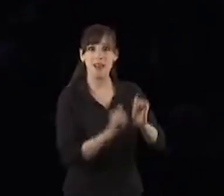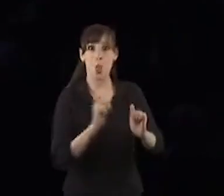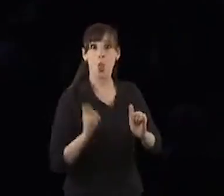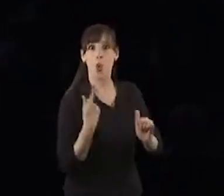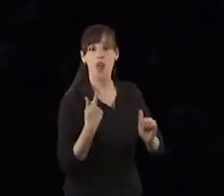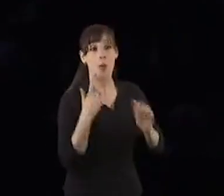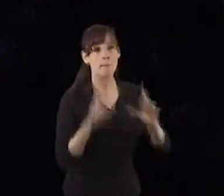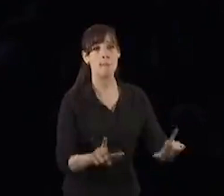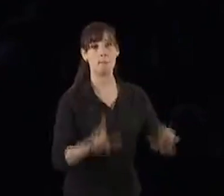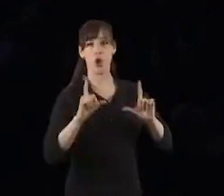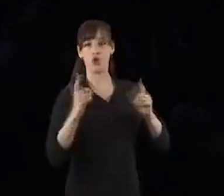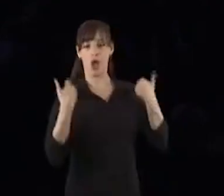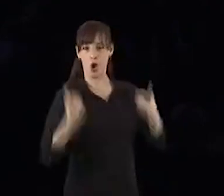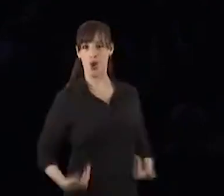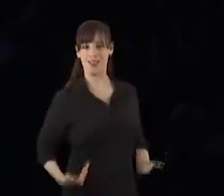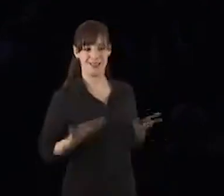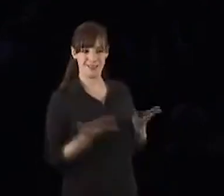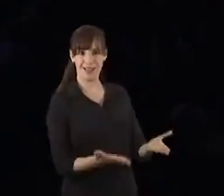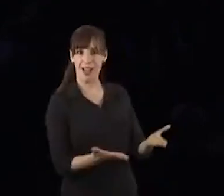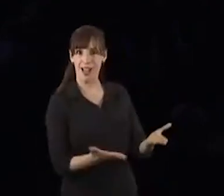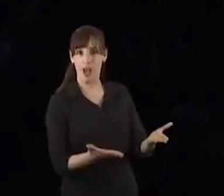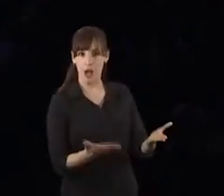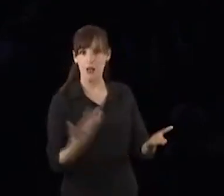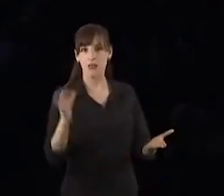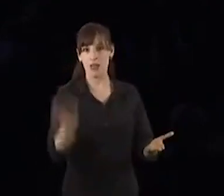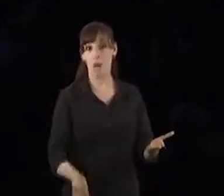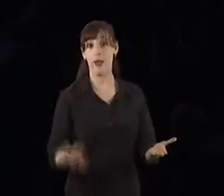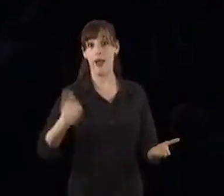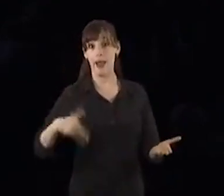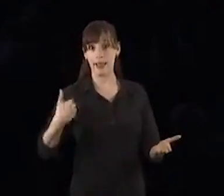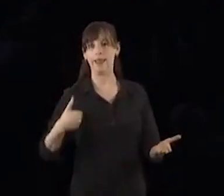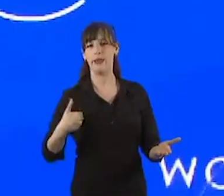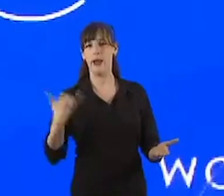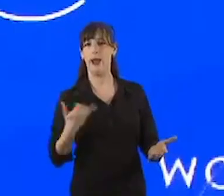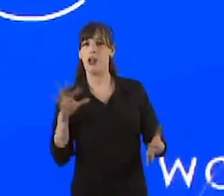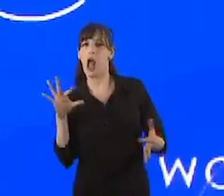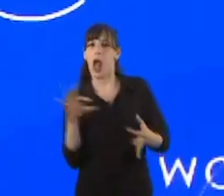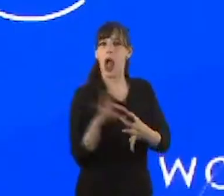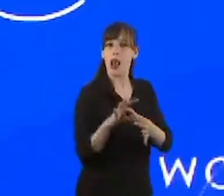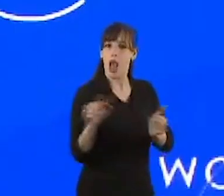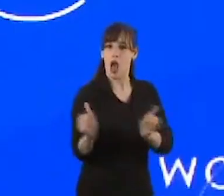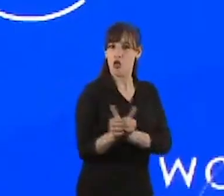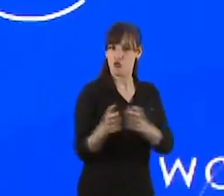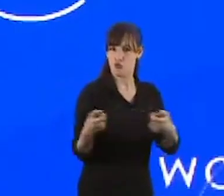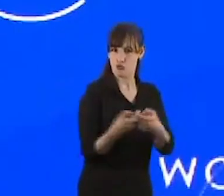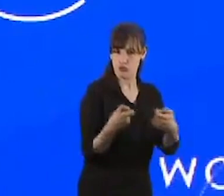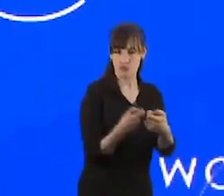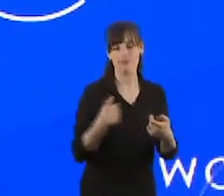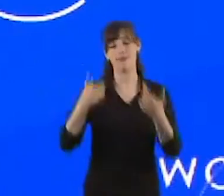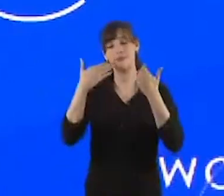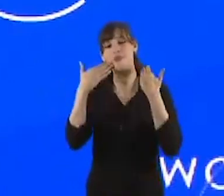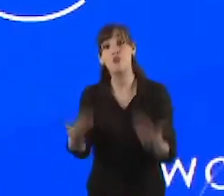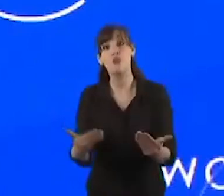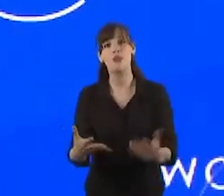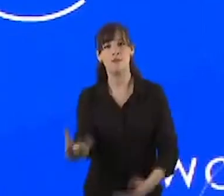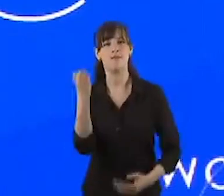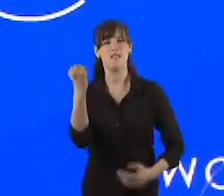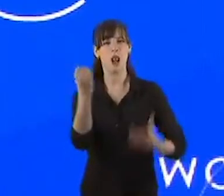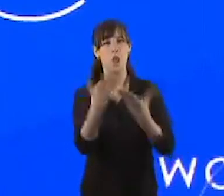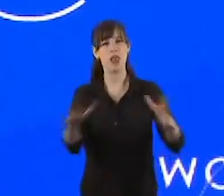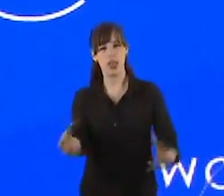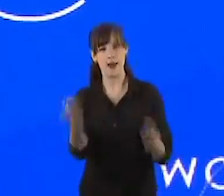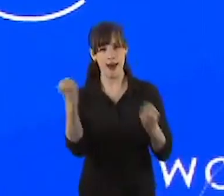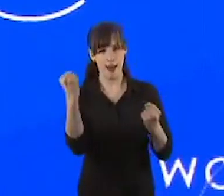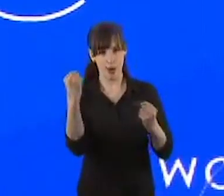sepan que a partir de hoy cuentan con Argentina como un aliado incondicional. Muchísimas gracias y ¡viva la libertad,